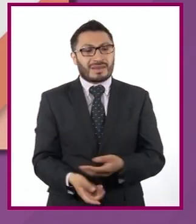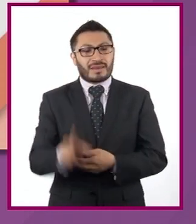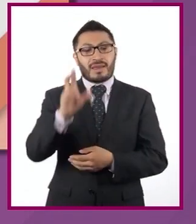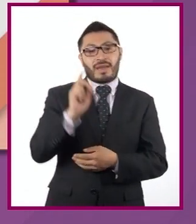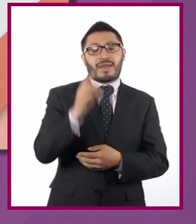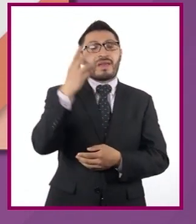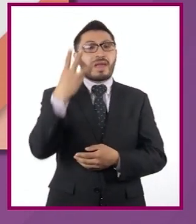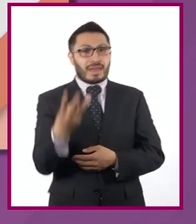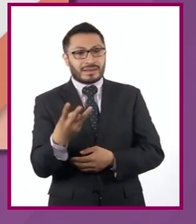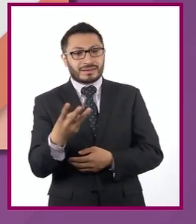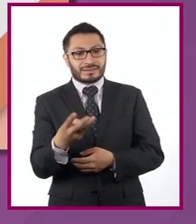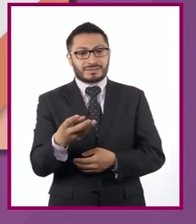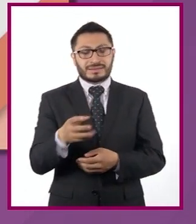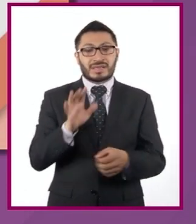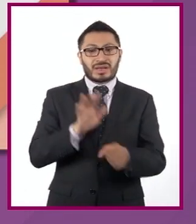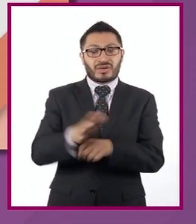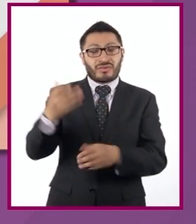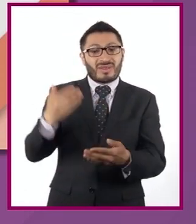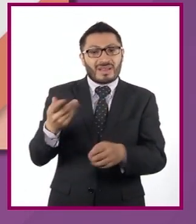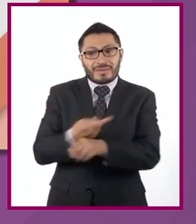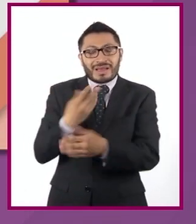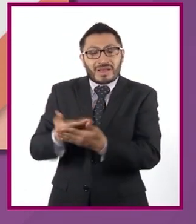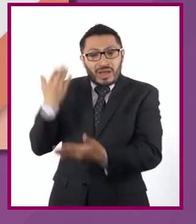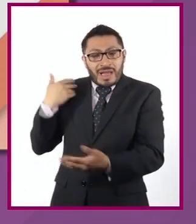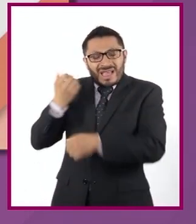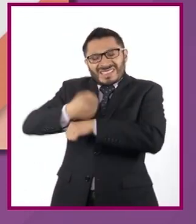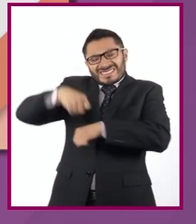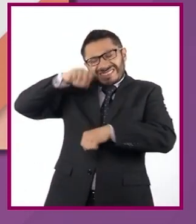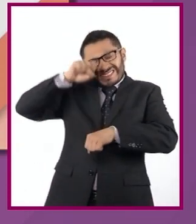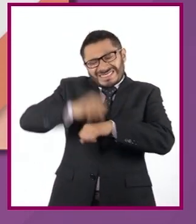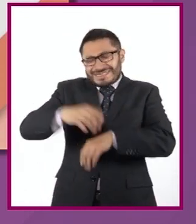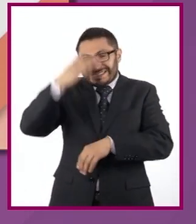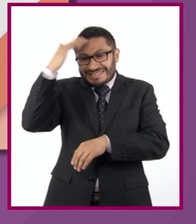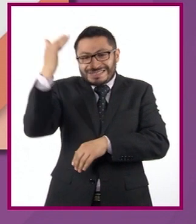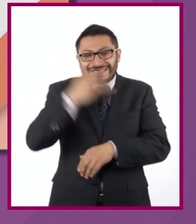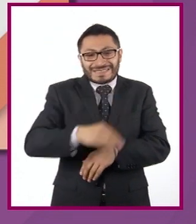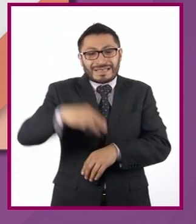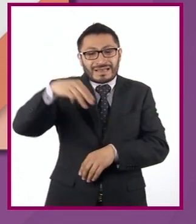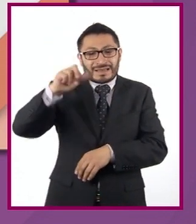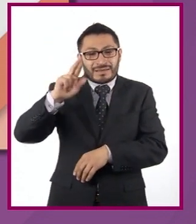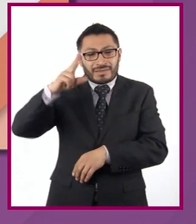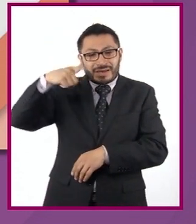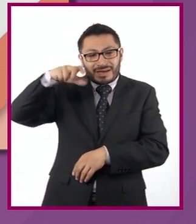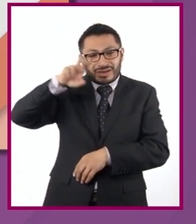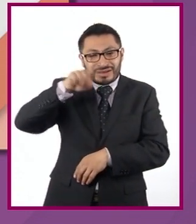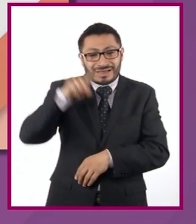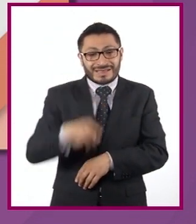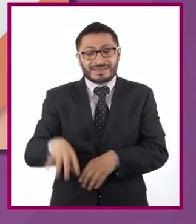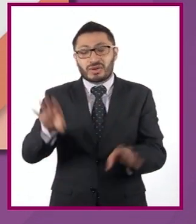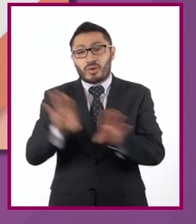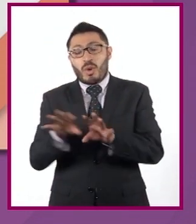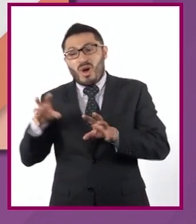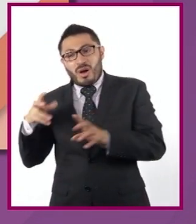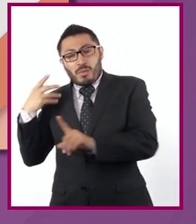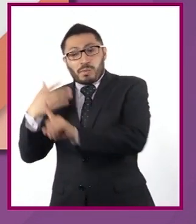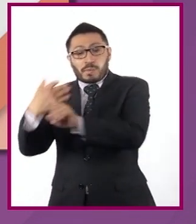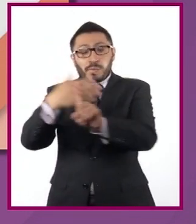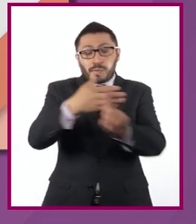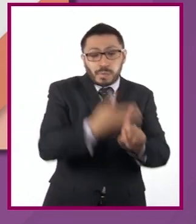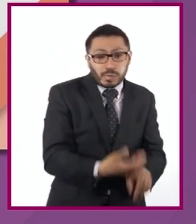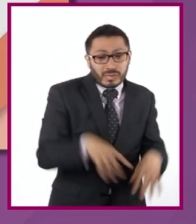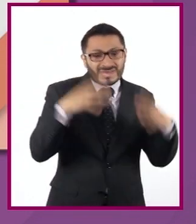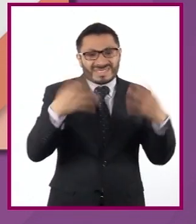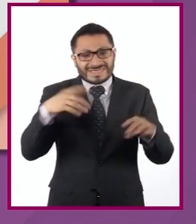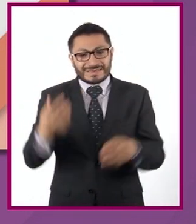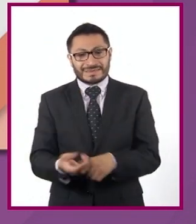33. De lo acontecido la terrible semana en que el Marqués mantuvo atemorizado a todo el segundo B matutino de la